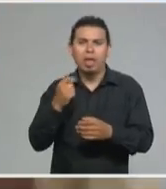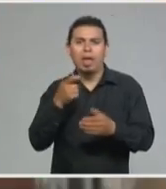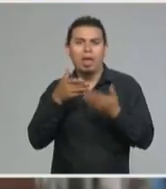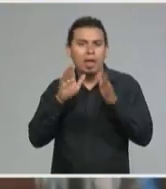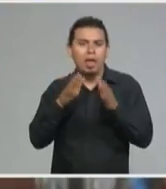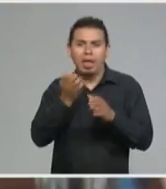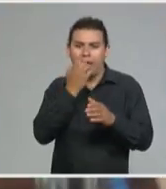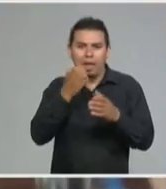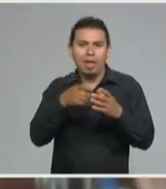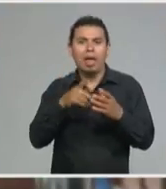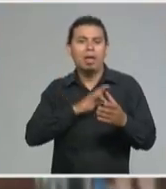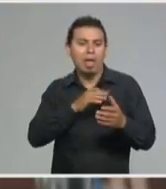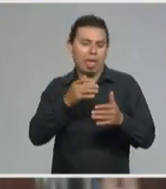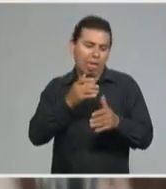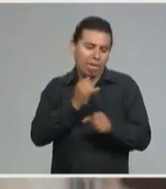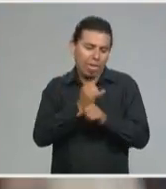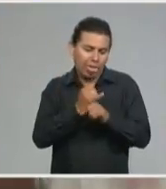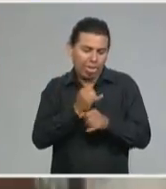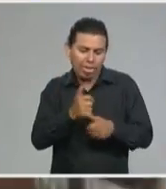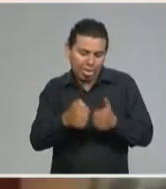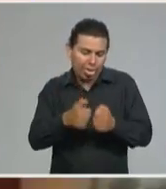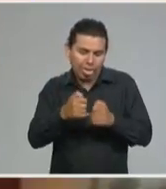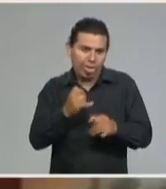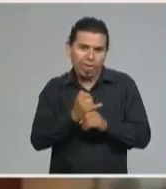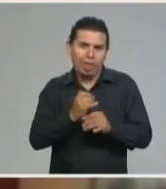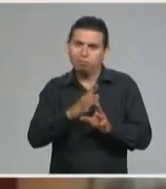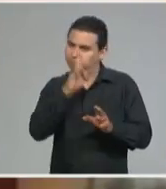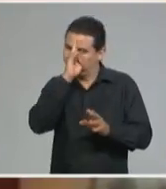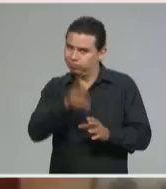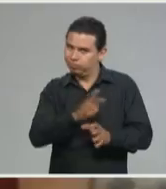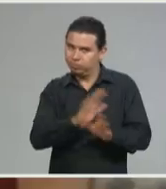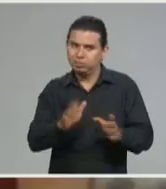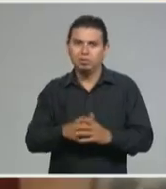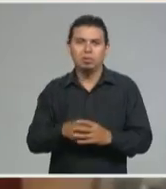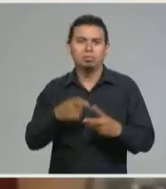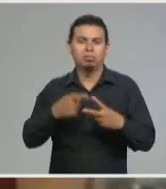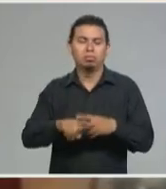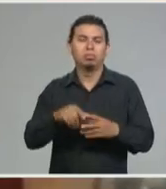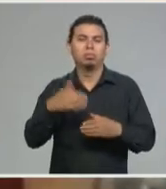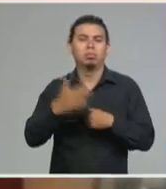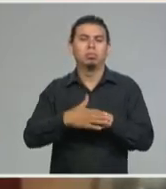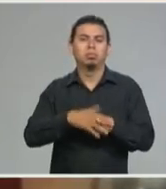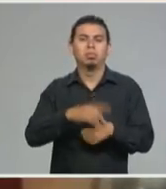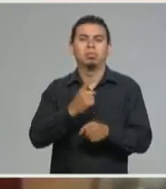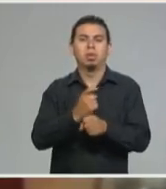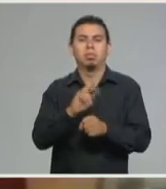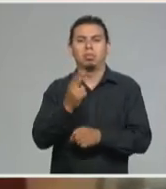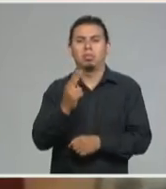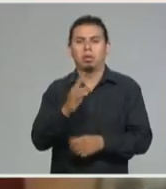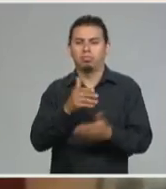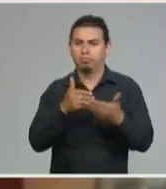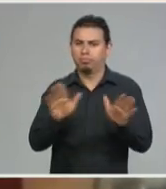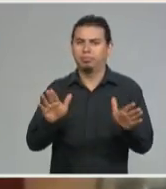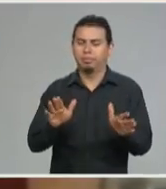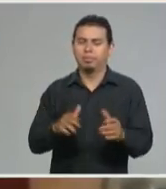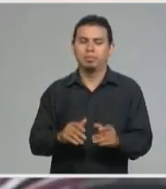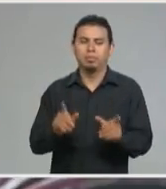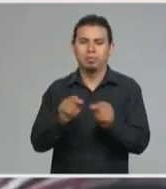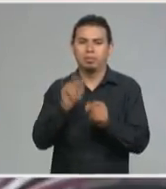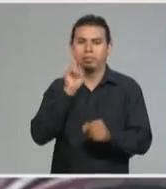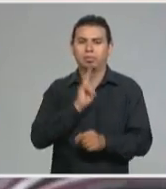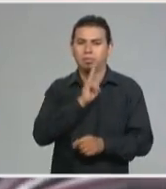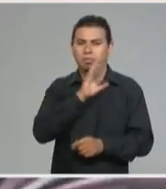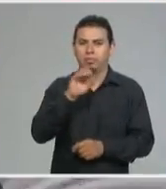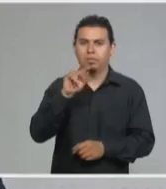las personas navegar anónimamente en Internet. La medida comenzará a regir el 1 de noviembre. Corte B Noticias.